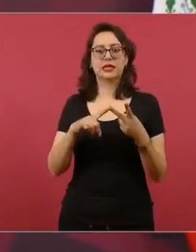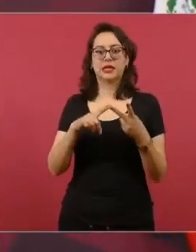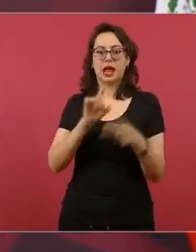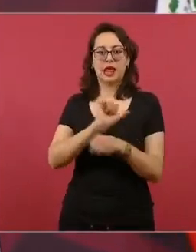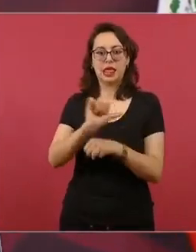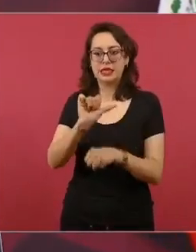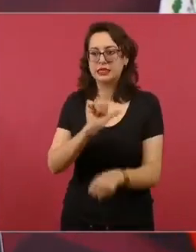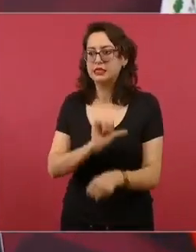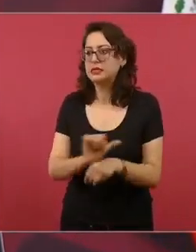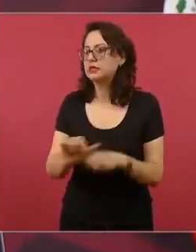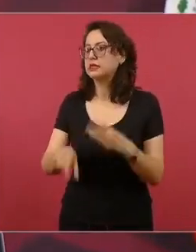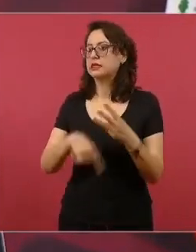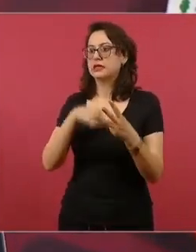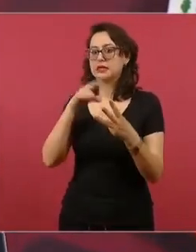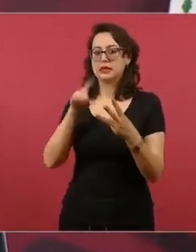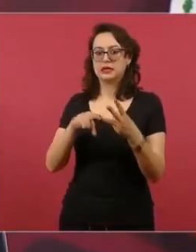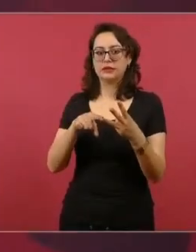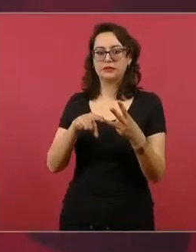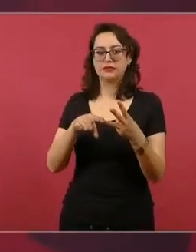en Argentina,